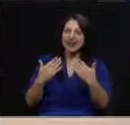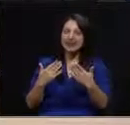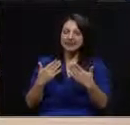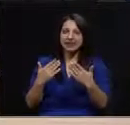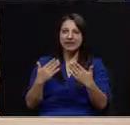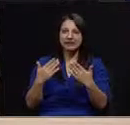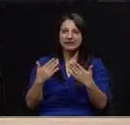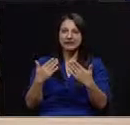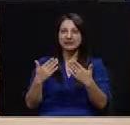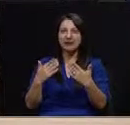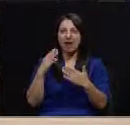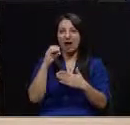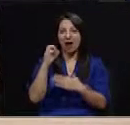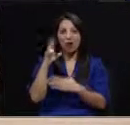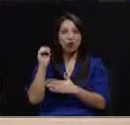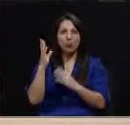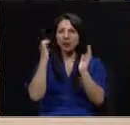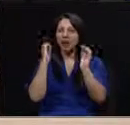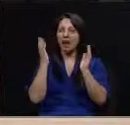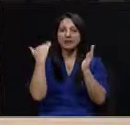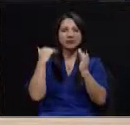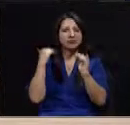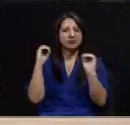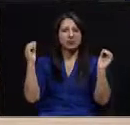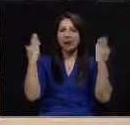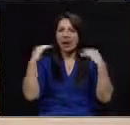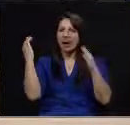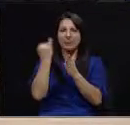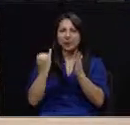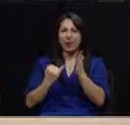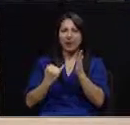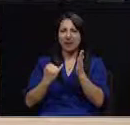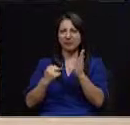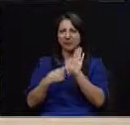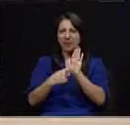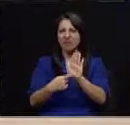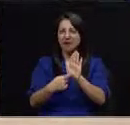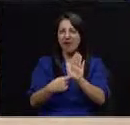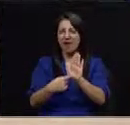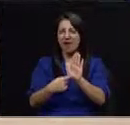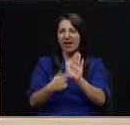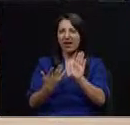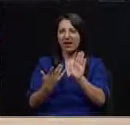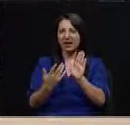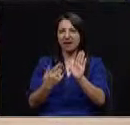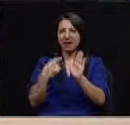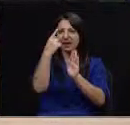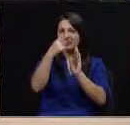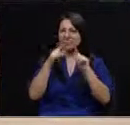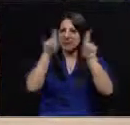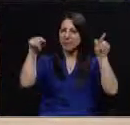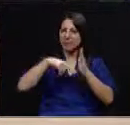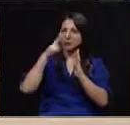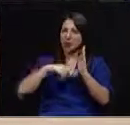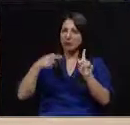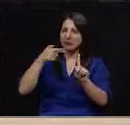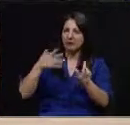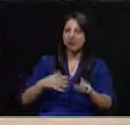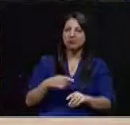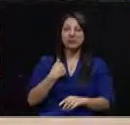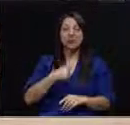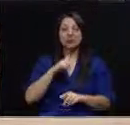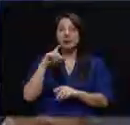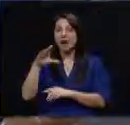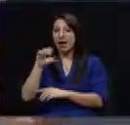gracias al corto, porque no había nada, no hay una sola pintura que refleje el cuadro del fusilamiento. Pero Carlos